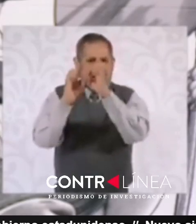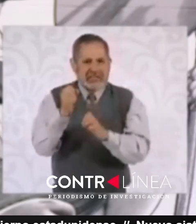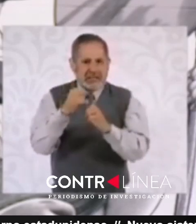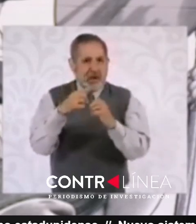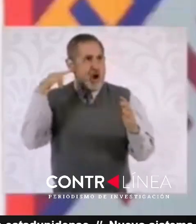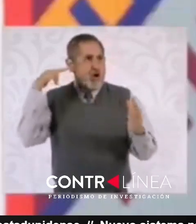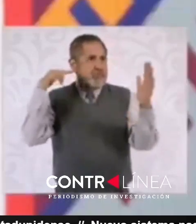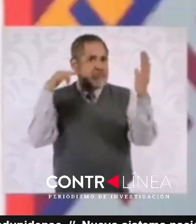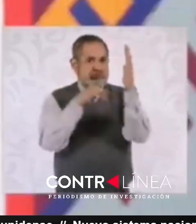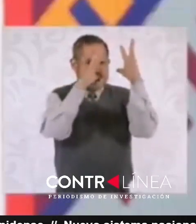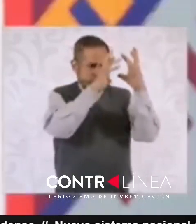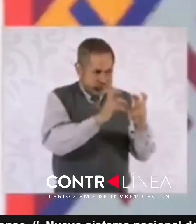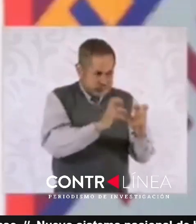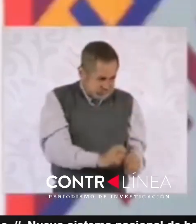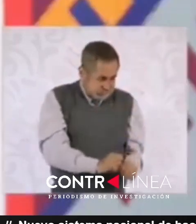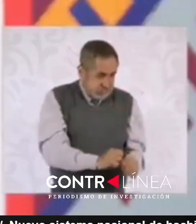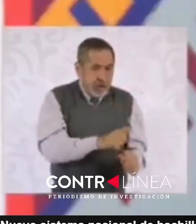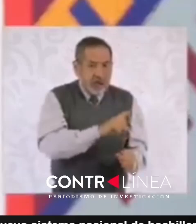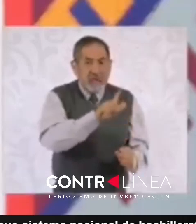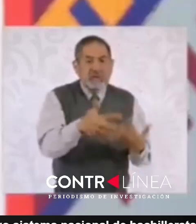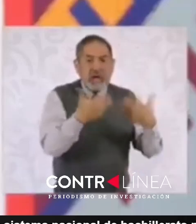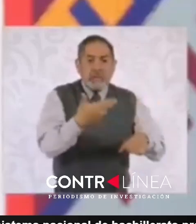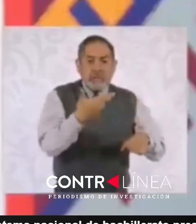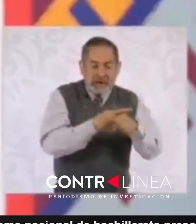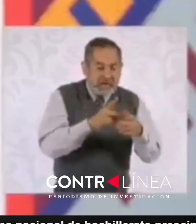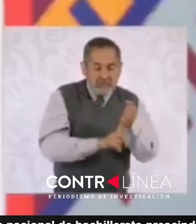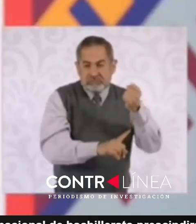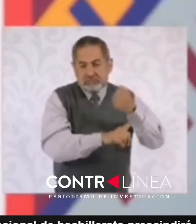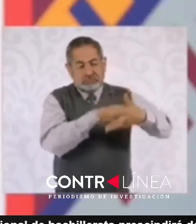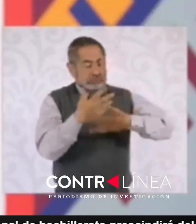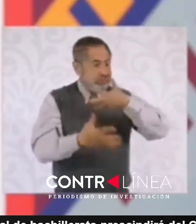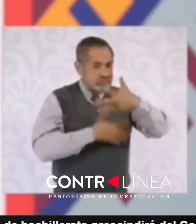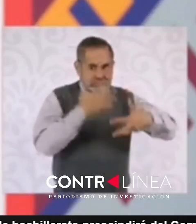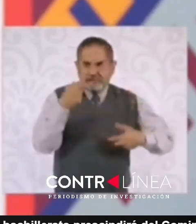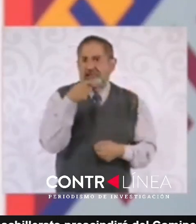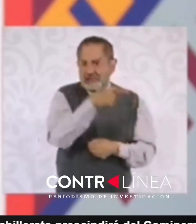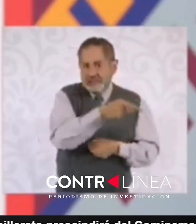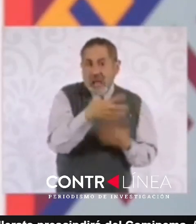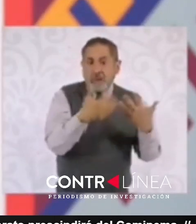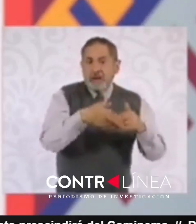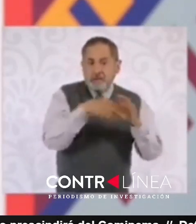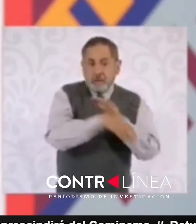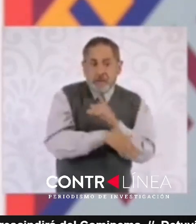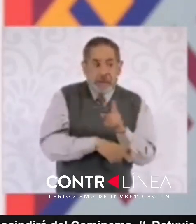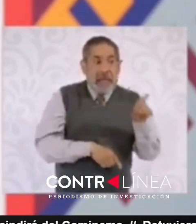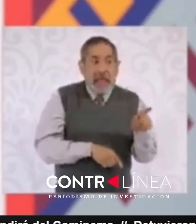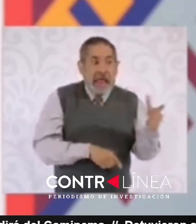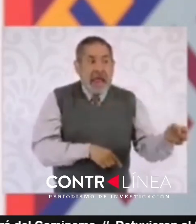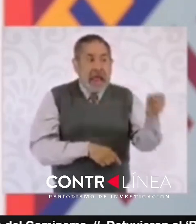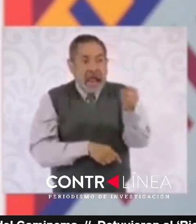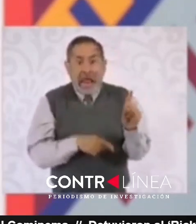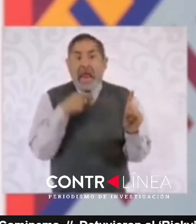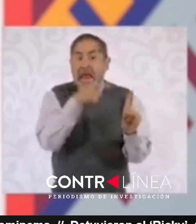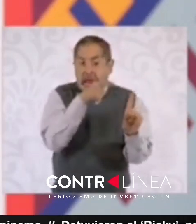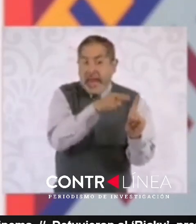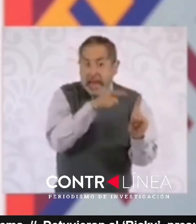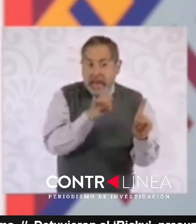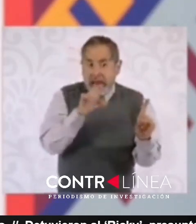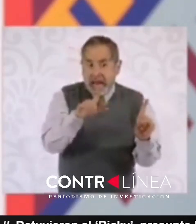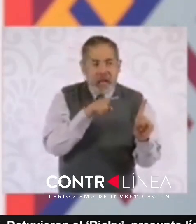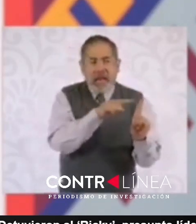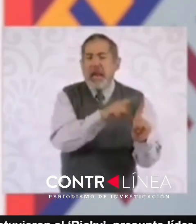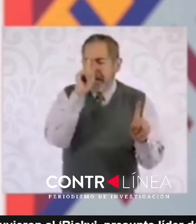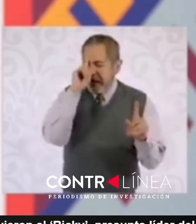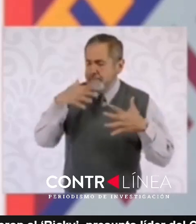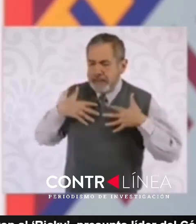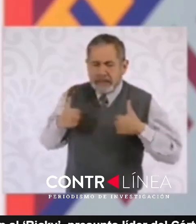que su empresa tuvo problemas muy serios, además del golpe emocional, y que es una gente que entiende muy bien